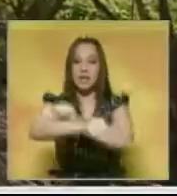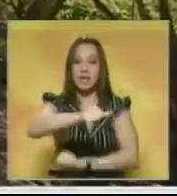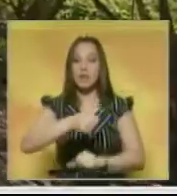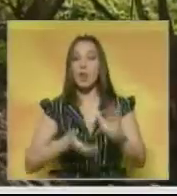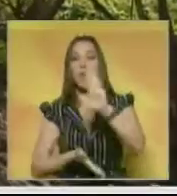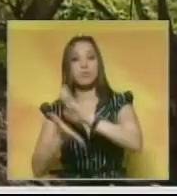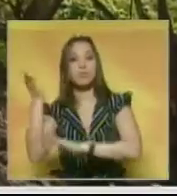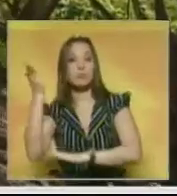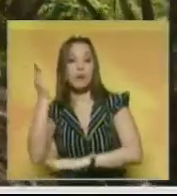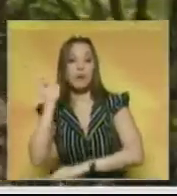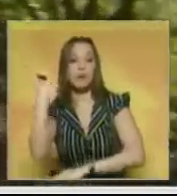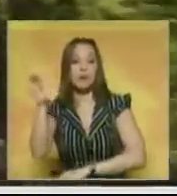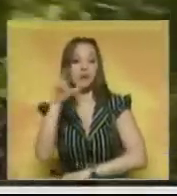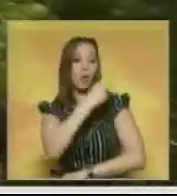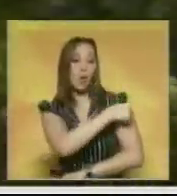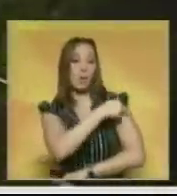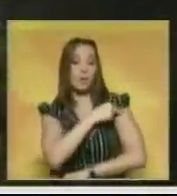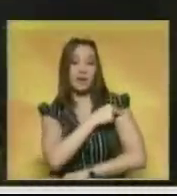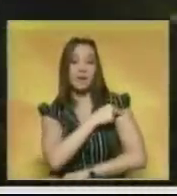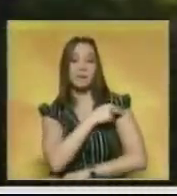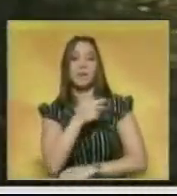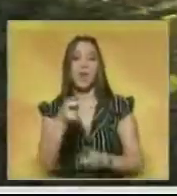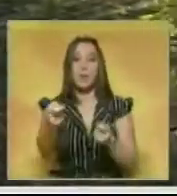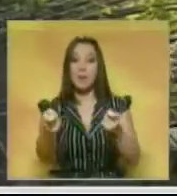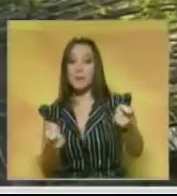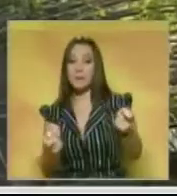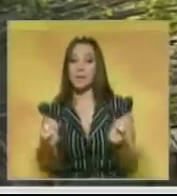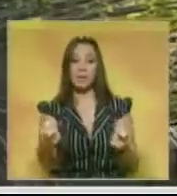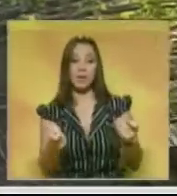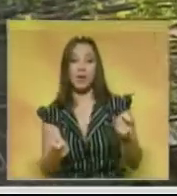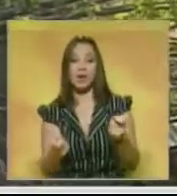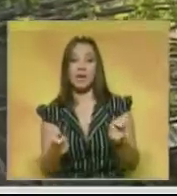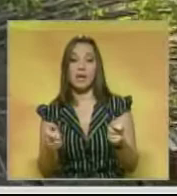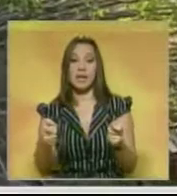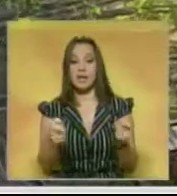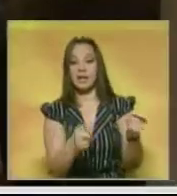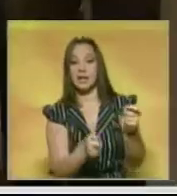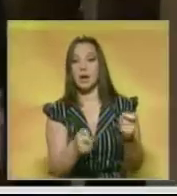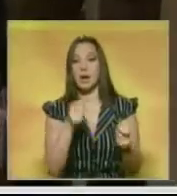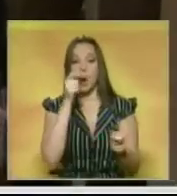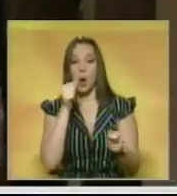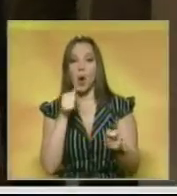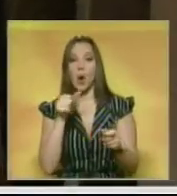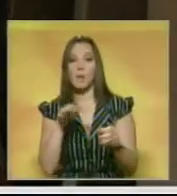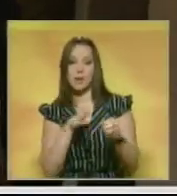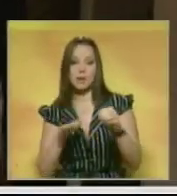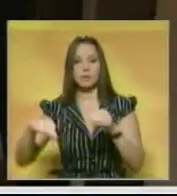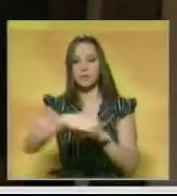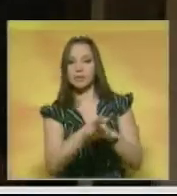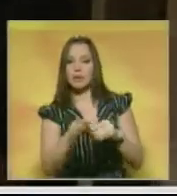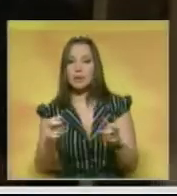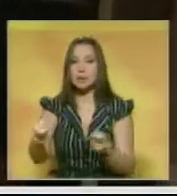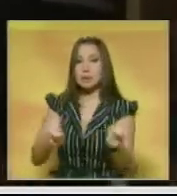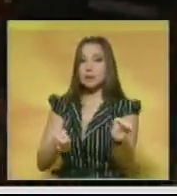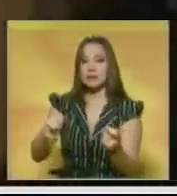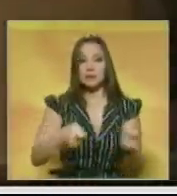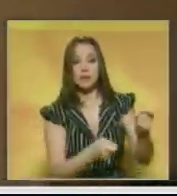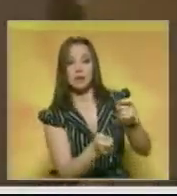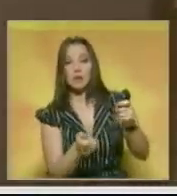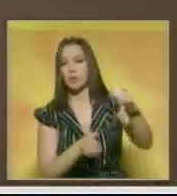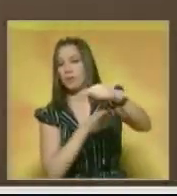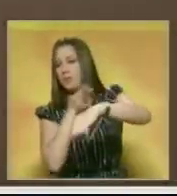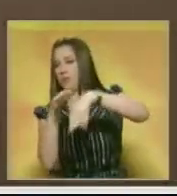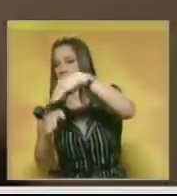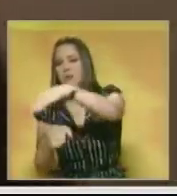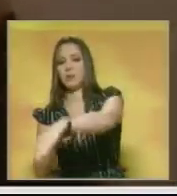un hospital. Según declaró los bomberos, perdió el control de la unidad al tratar de esquivar un rústico que hizo una maniobra indebida. Una comisión de investigadores